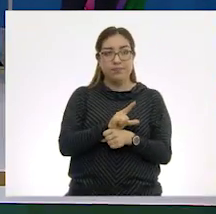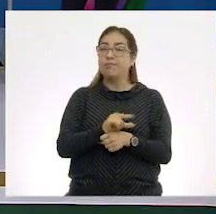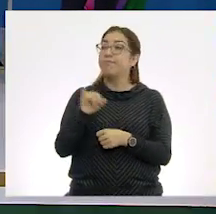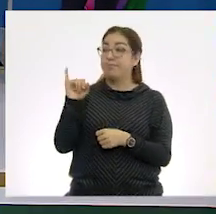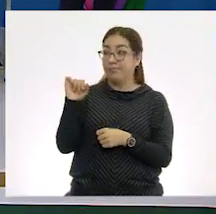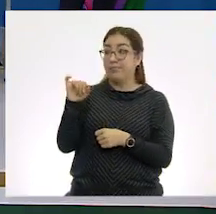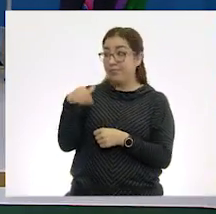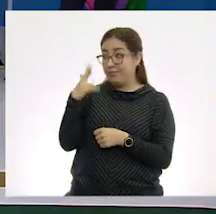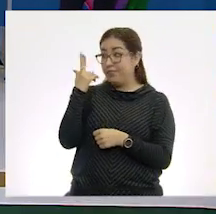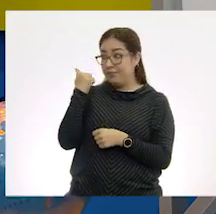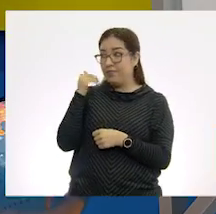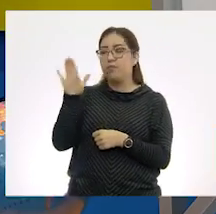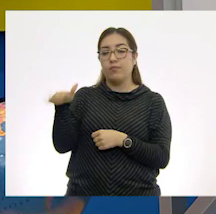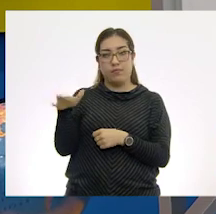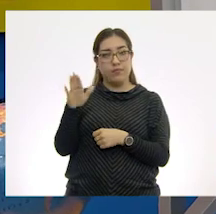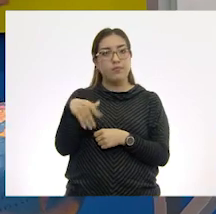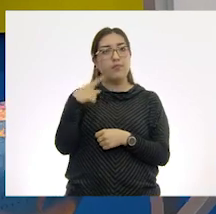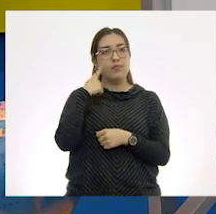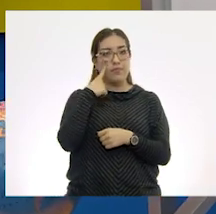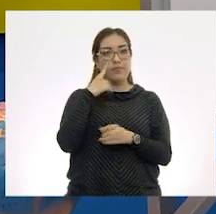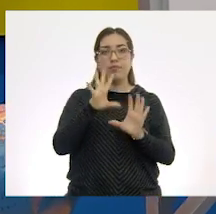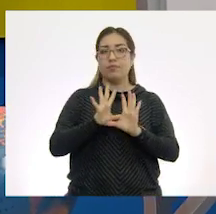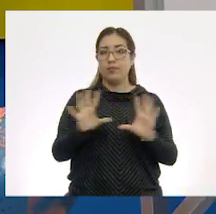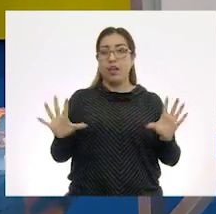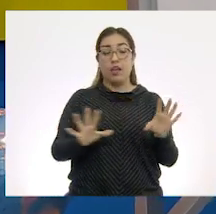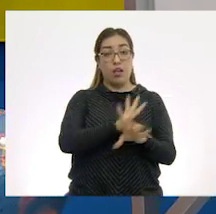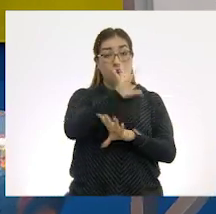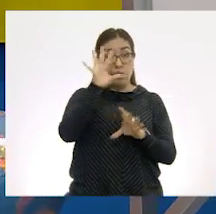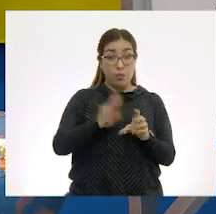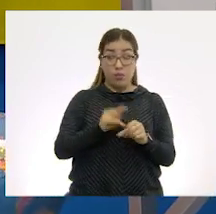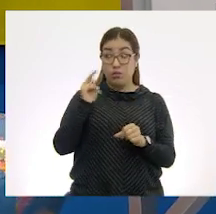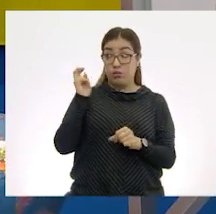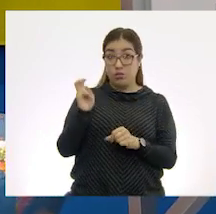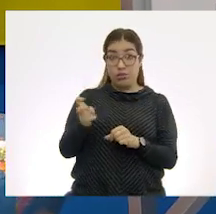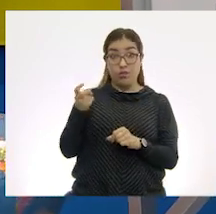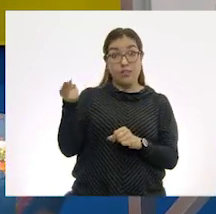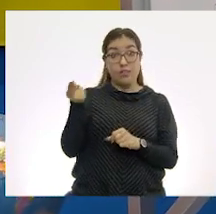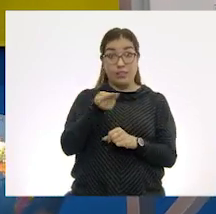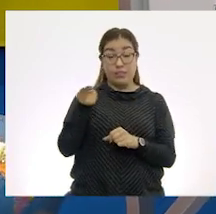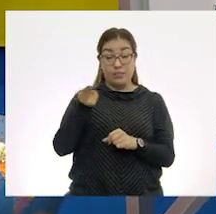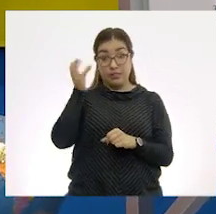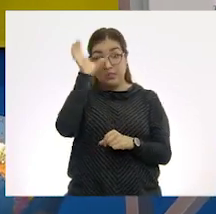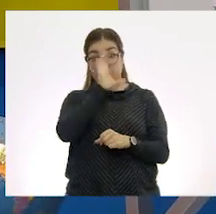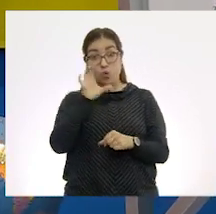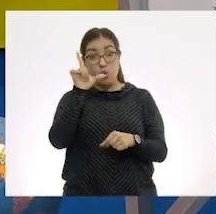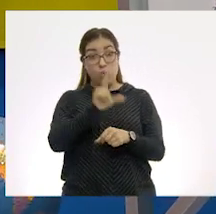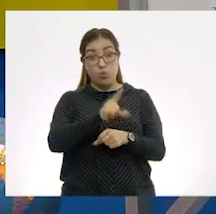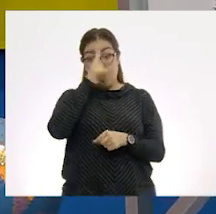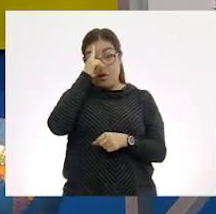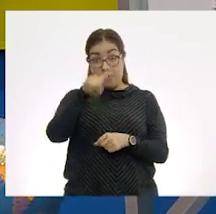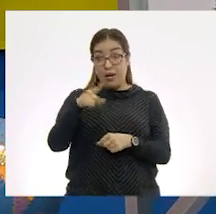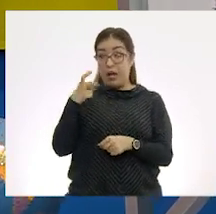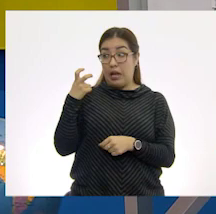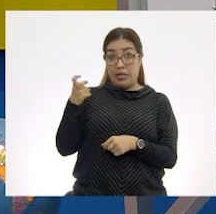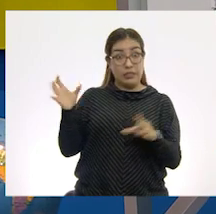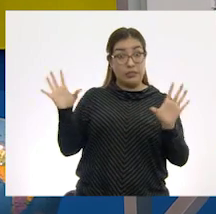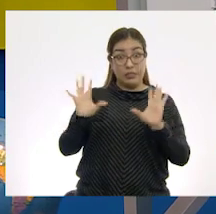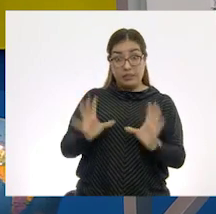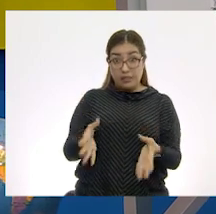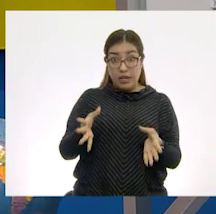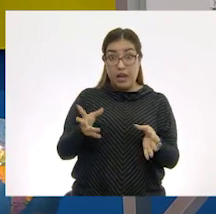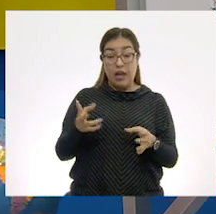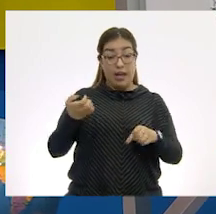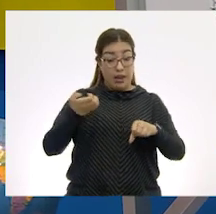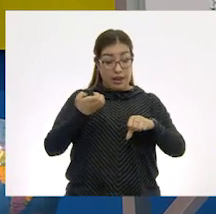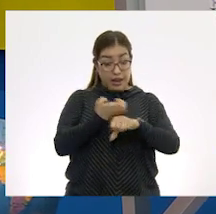María, completo todos los ingredientes que necesita una civilización para ser considerada